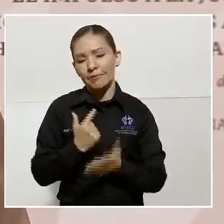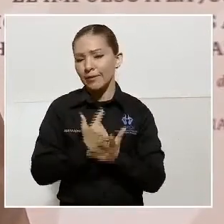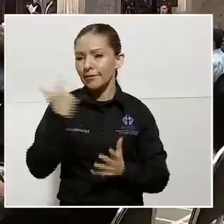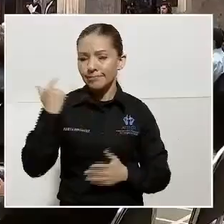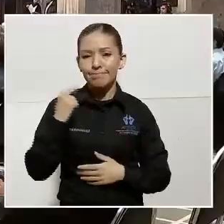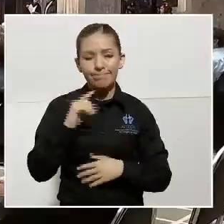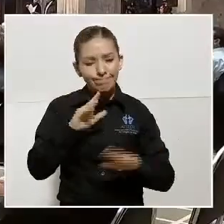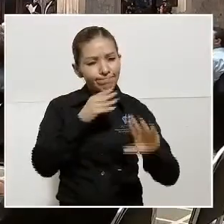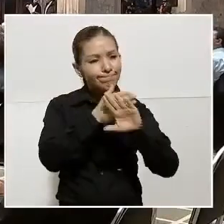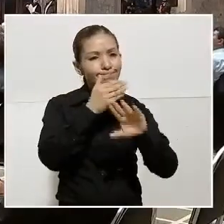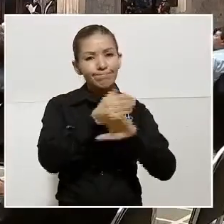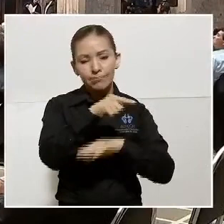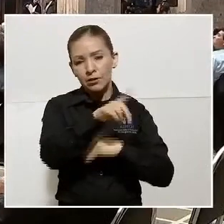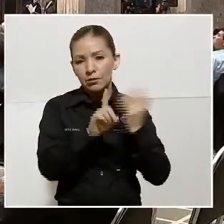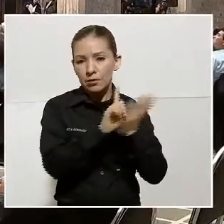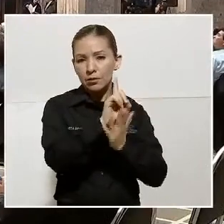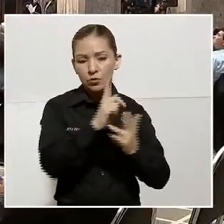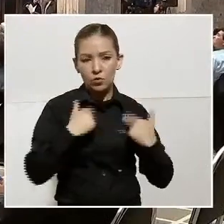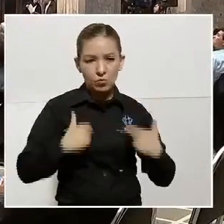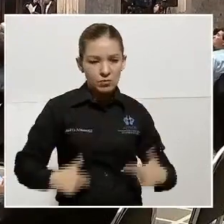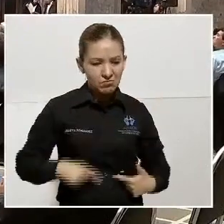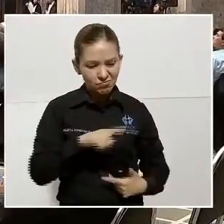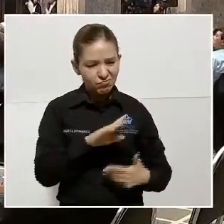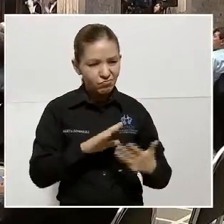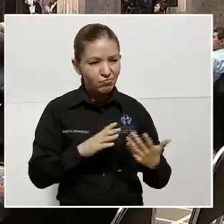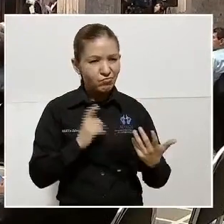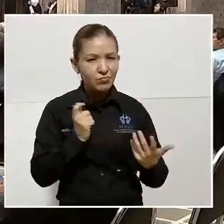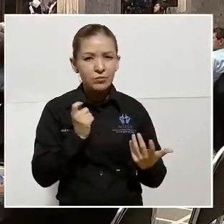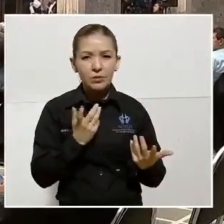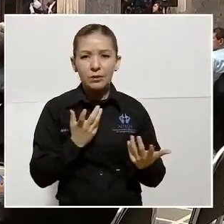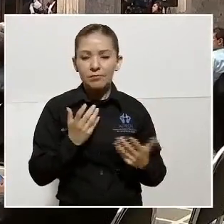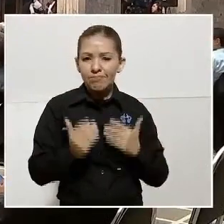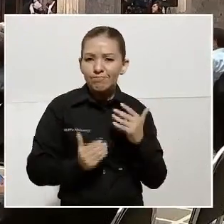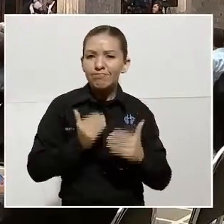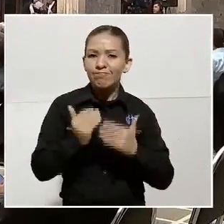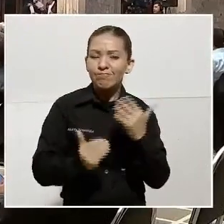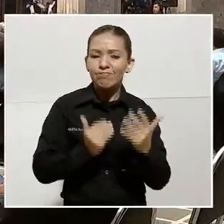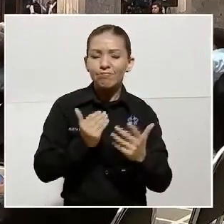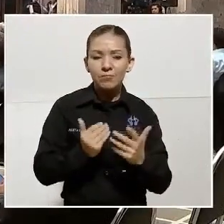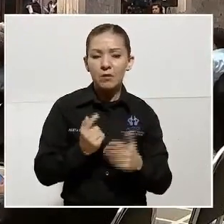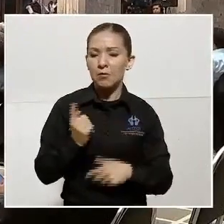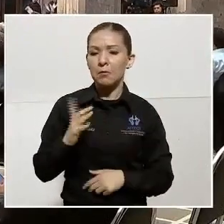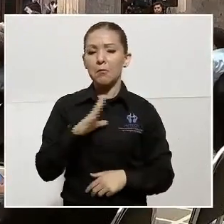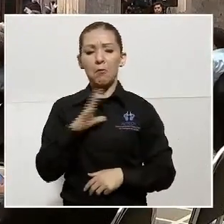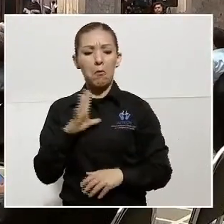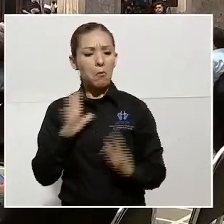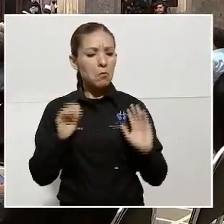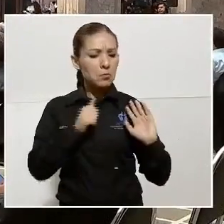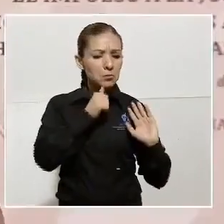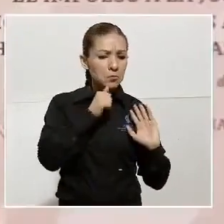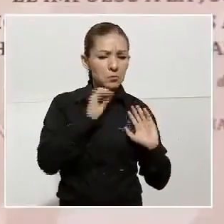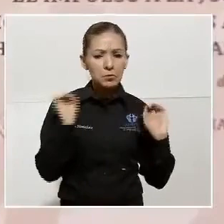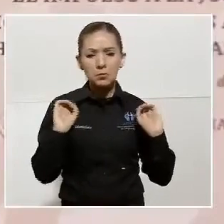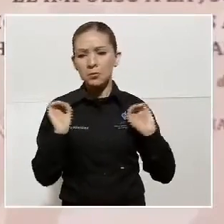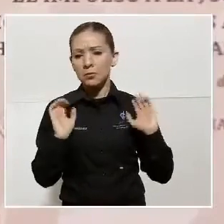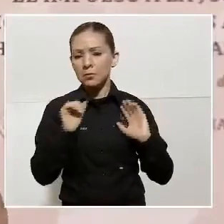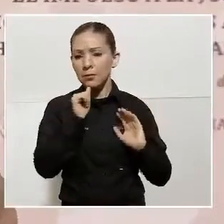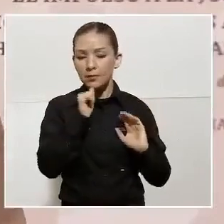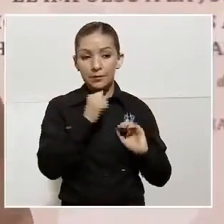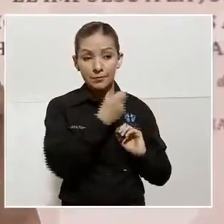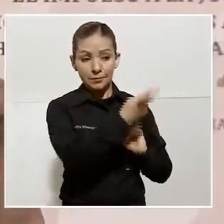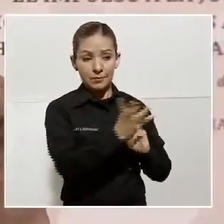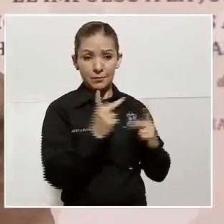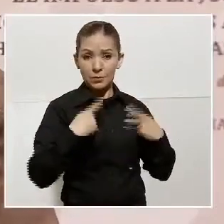cometidas en estos procesos fueron sistemáticamente negadas. A las víctimas, a